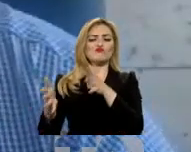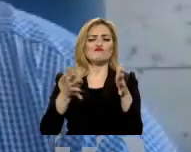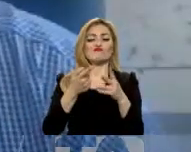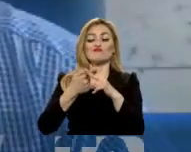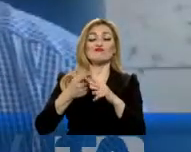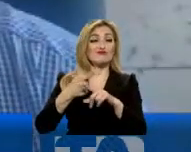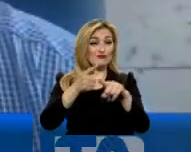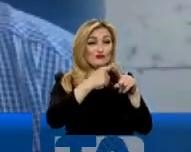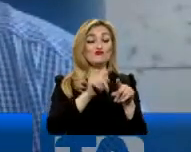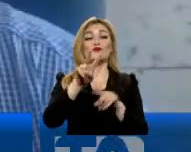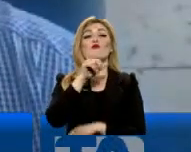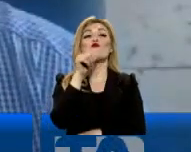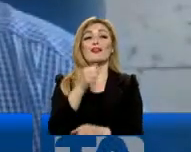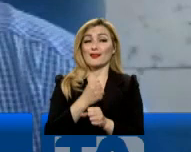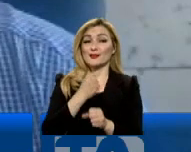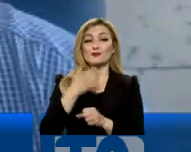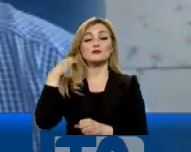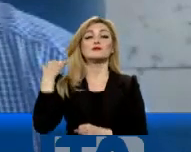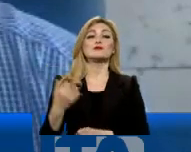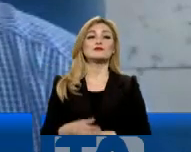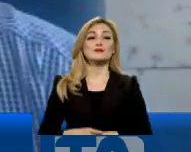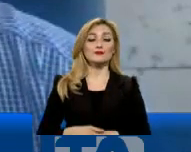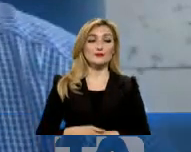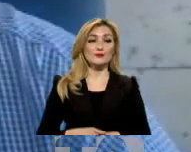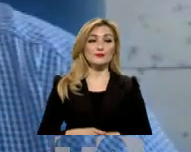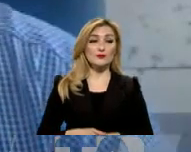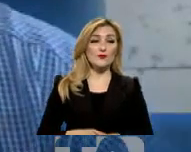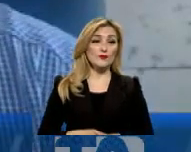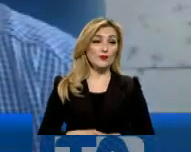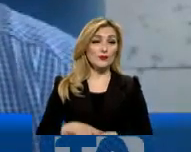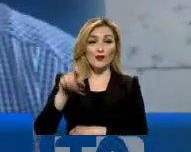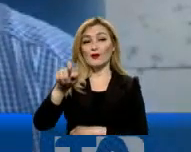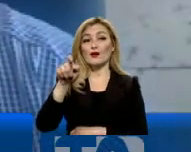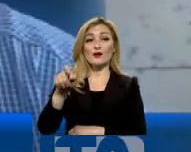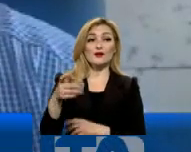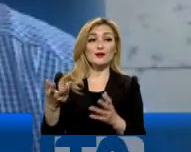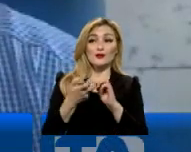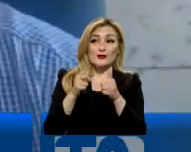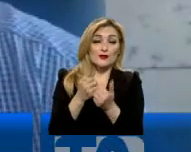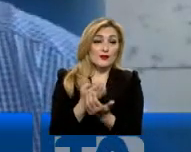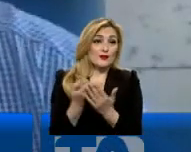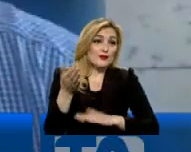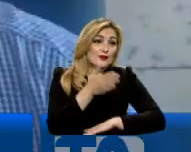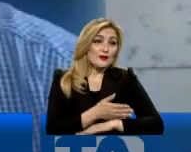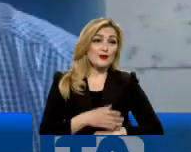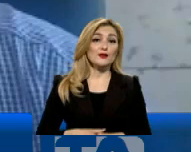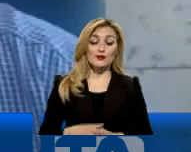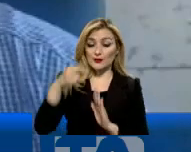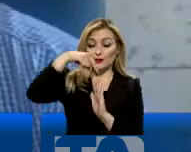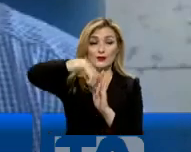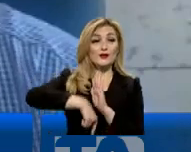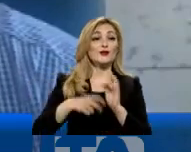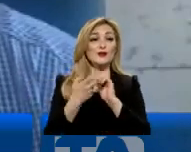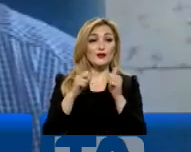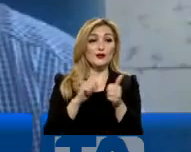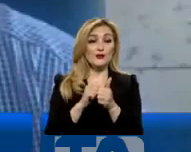las cosas que aún restan por hacer. Las necesidades de recursos producto de las crisis que ya teníamos y ahora profundizado el